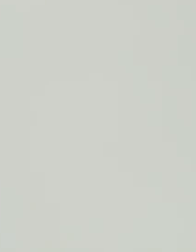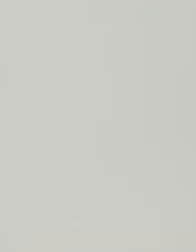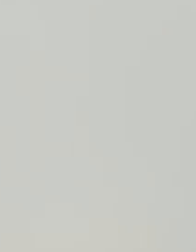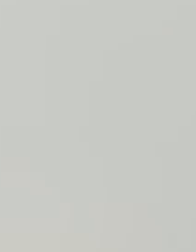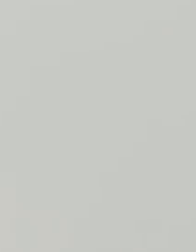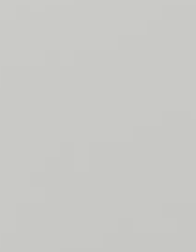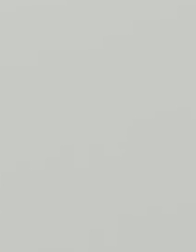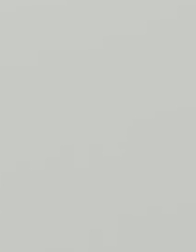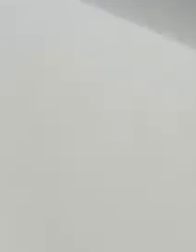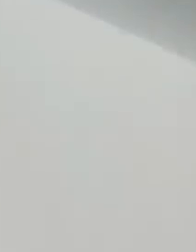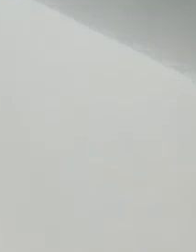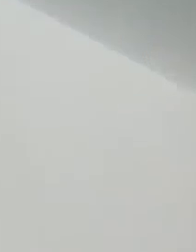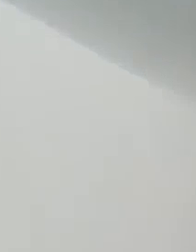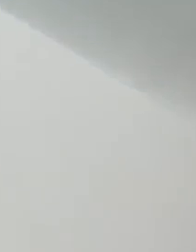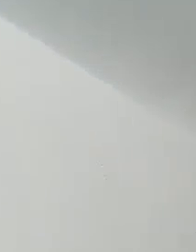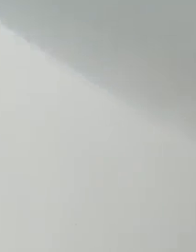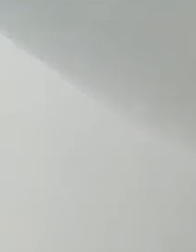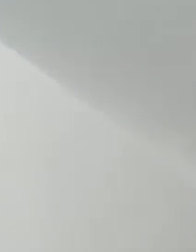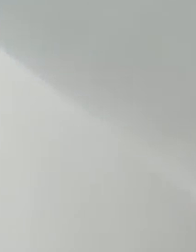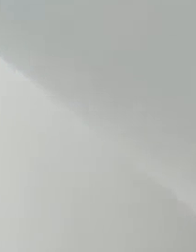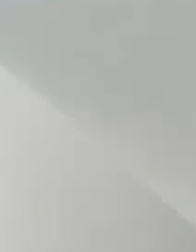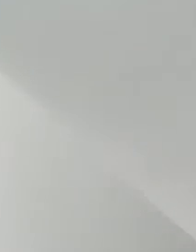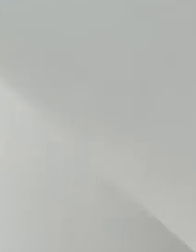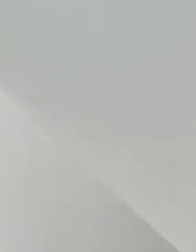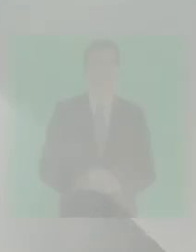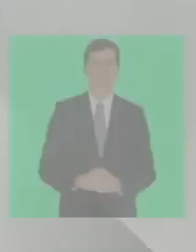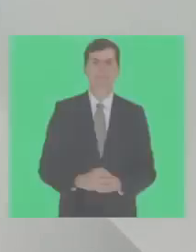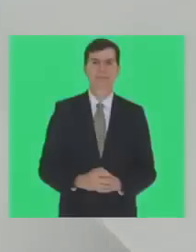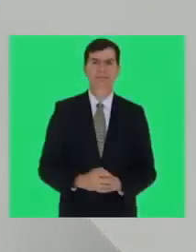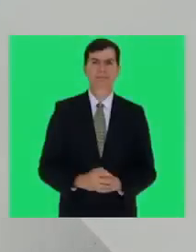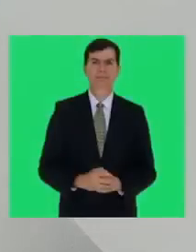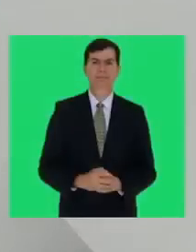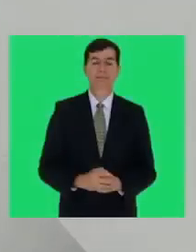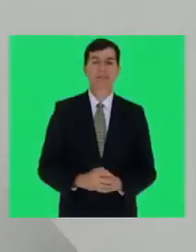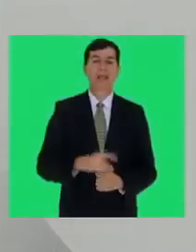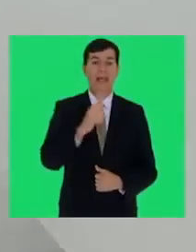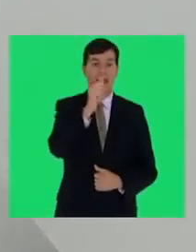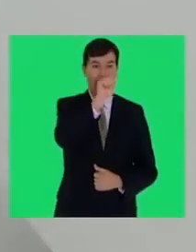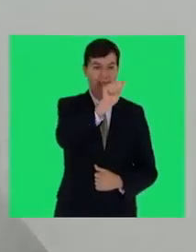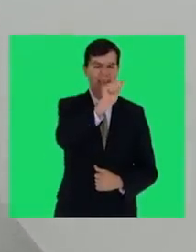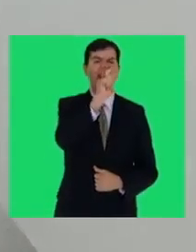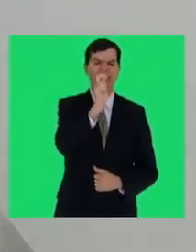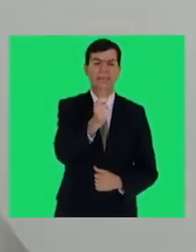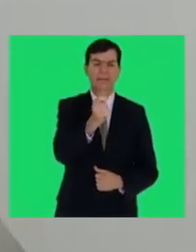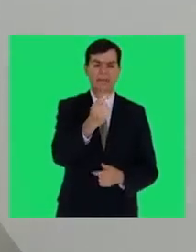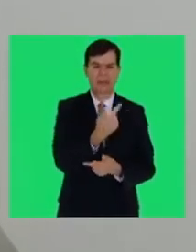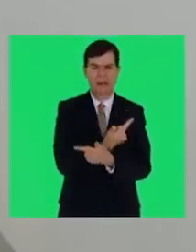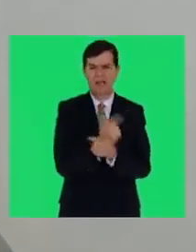Clasificación A, para todo público.